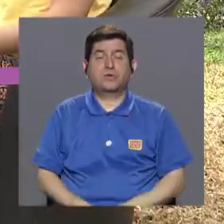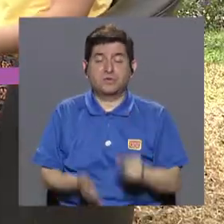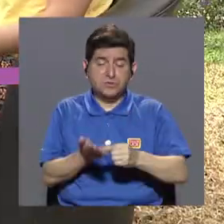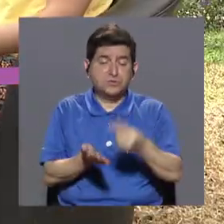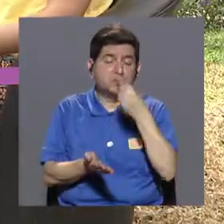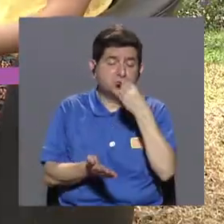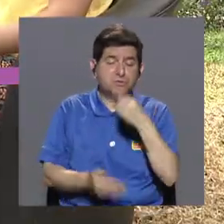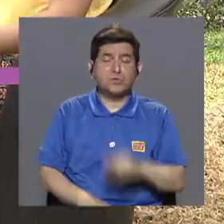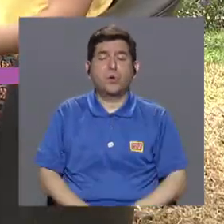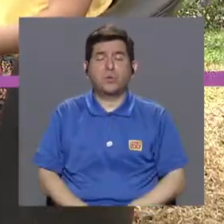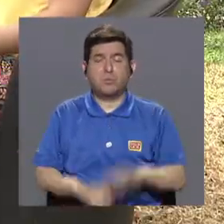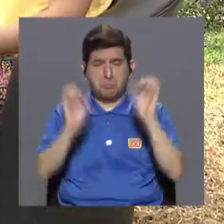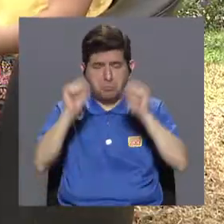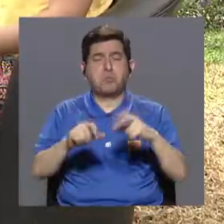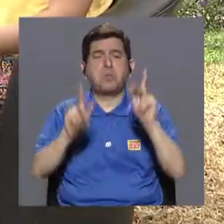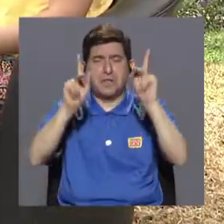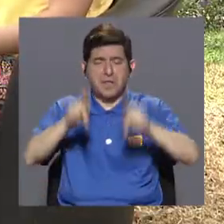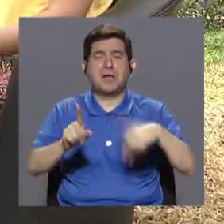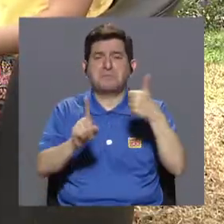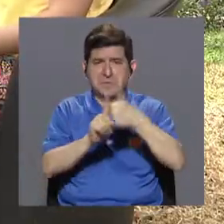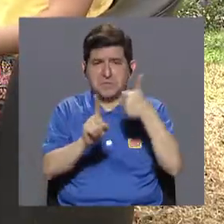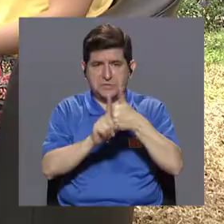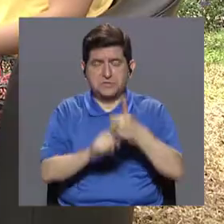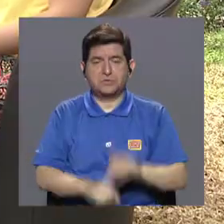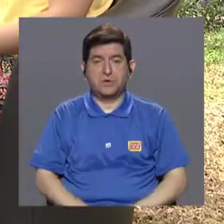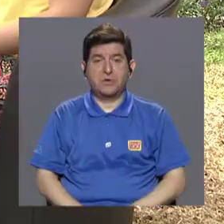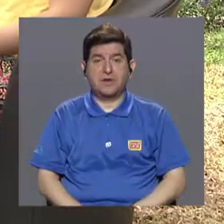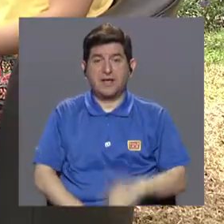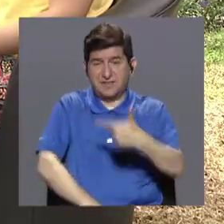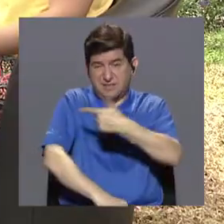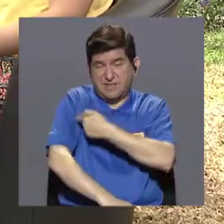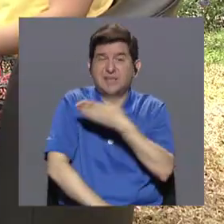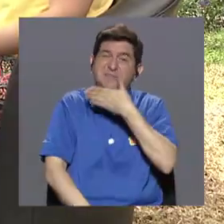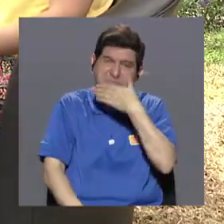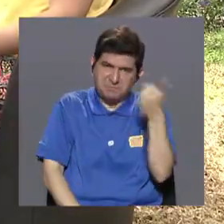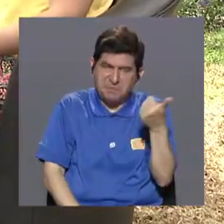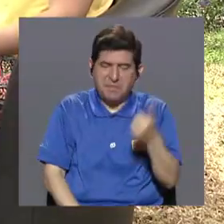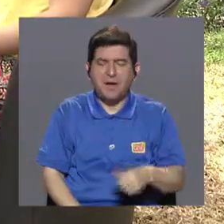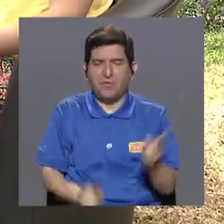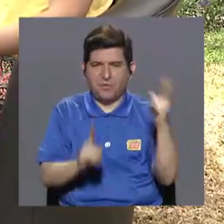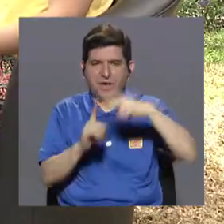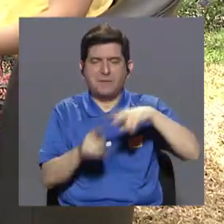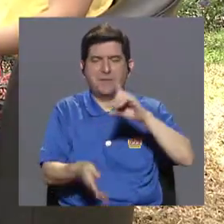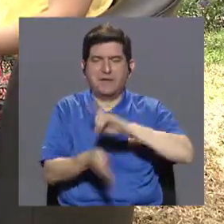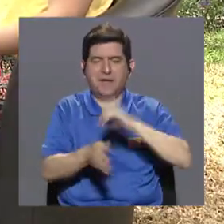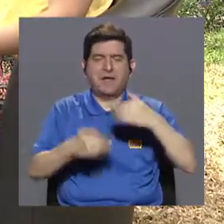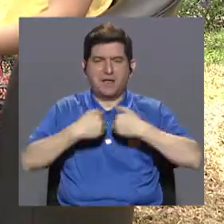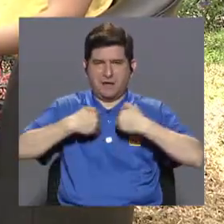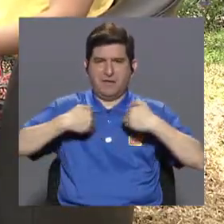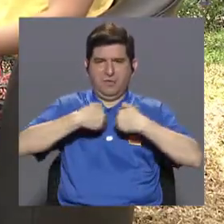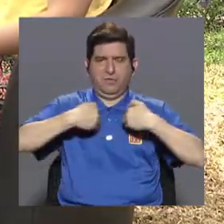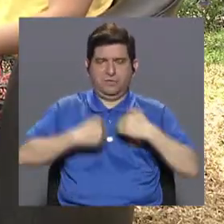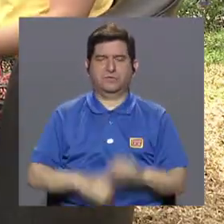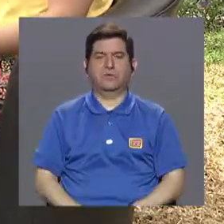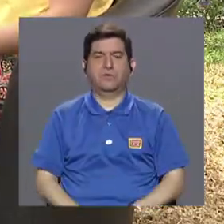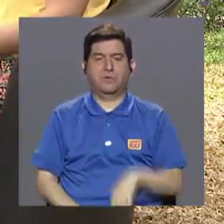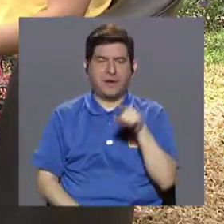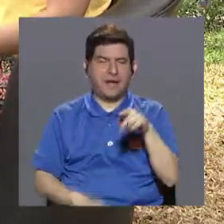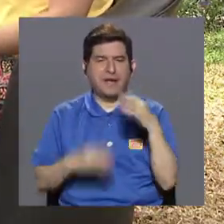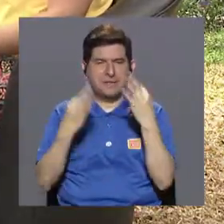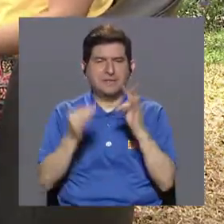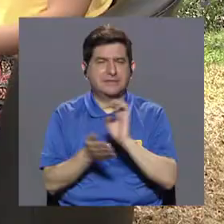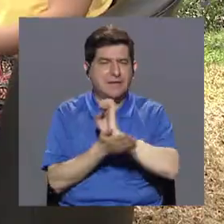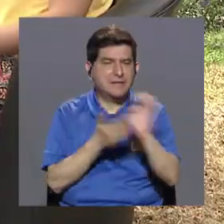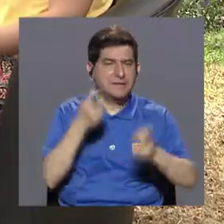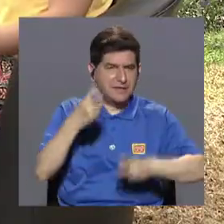o son ampollas, sí lo puede aplicar el dueño de la mascota. Si es inyectable, pues lo más recomendable es que lo aplique el veterinario, ¿verdad? Para,